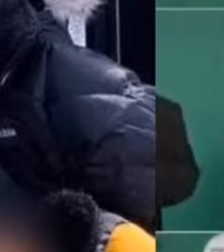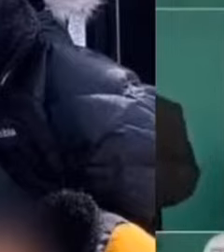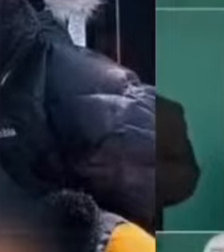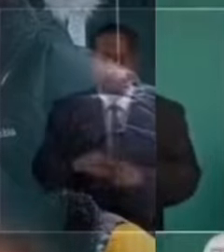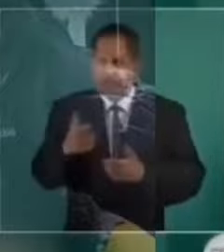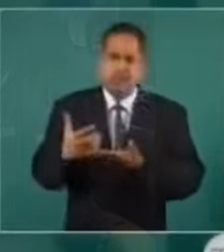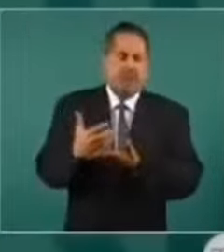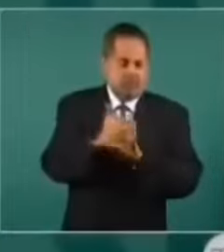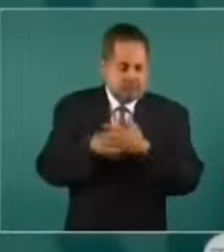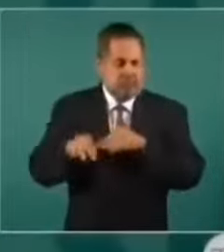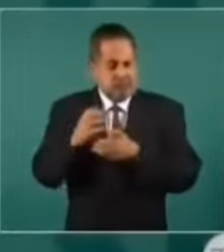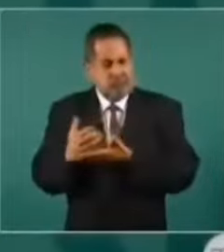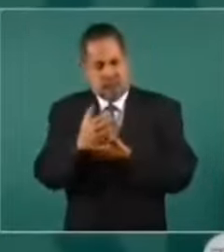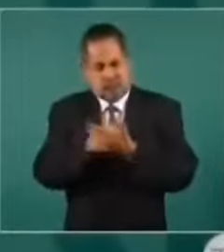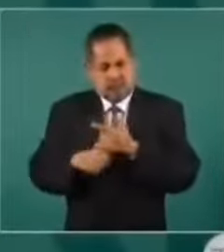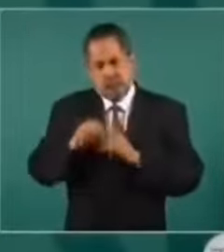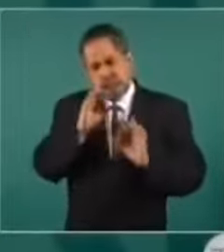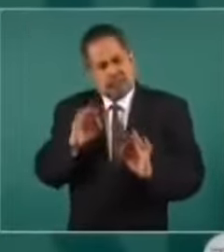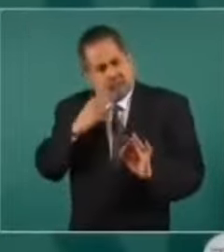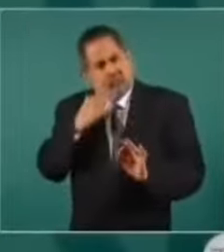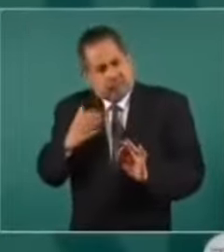con ingresos,